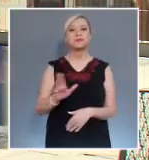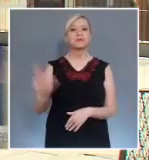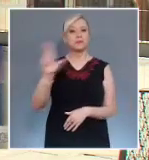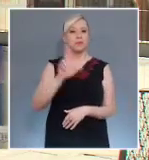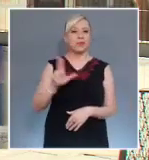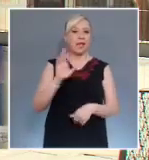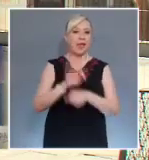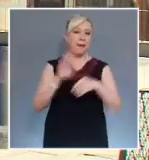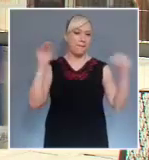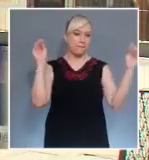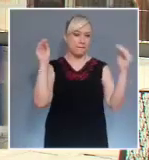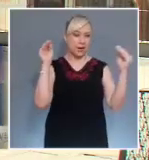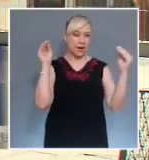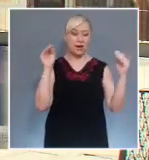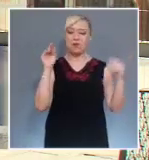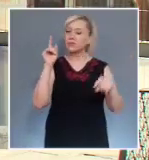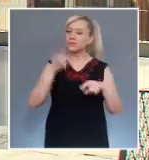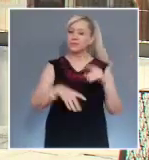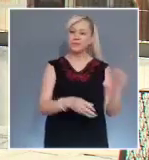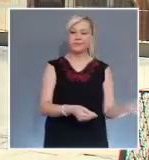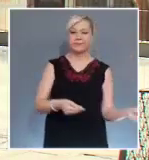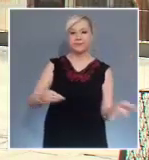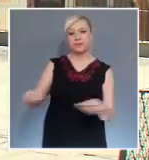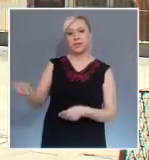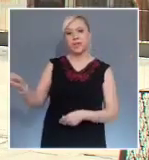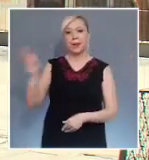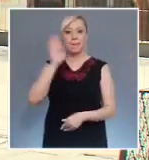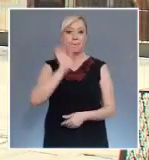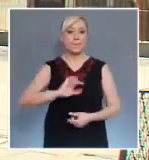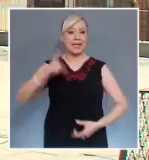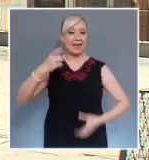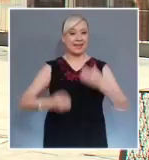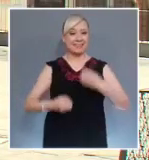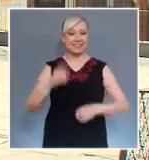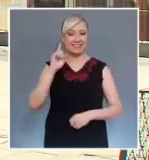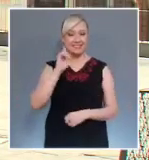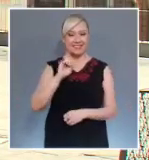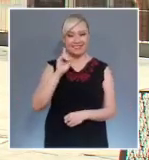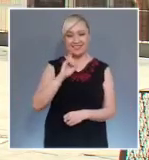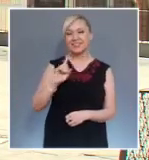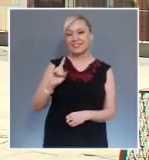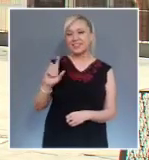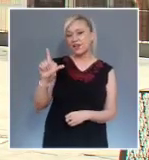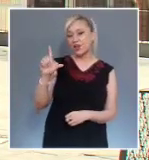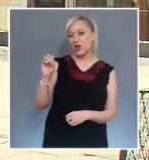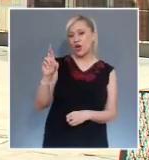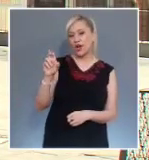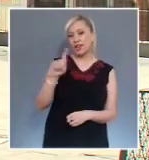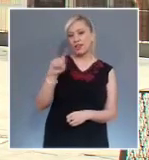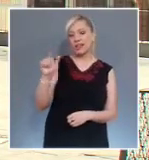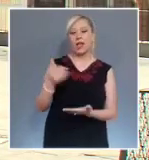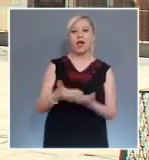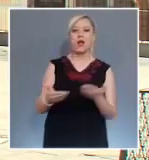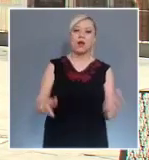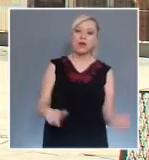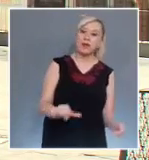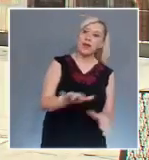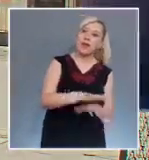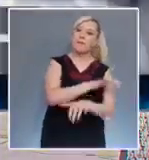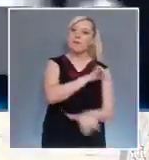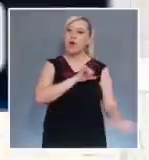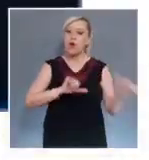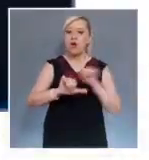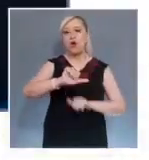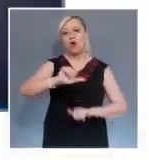solicitud de la ministra ponente loreta Ortiz Alf y fue turnado a la segunda sala de la corte poder informativo Mario López Peña